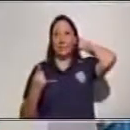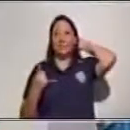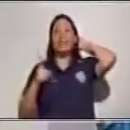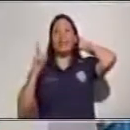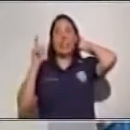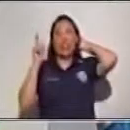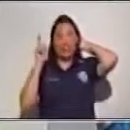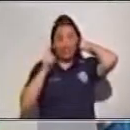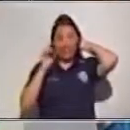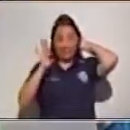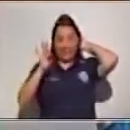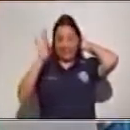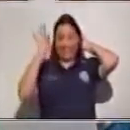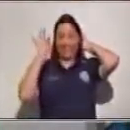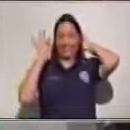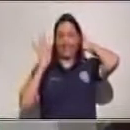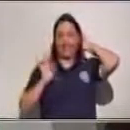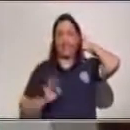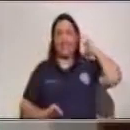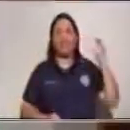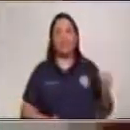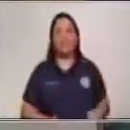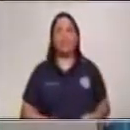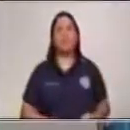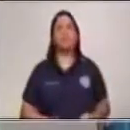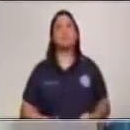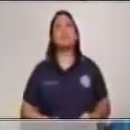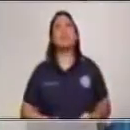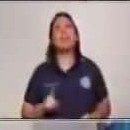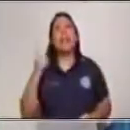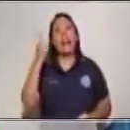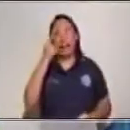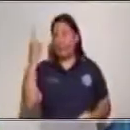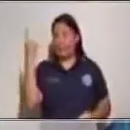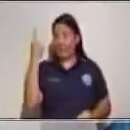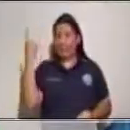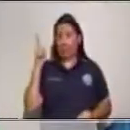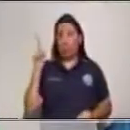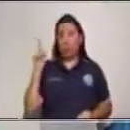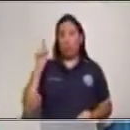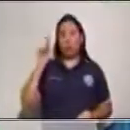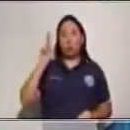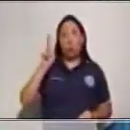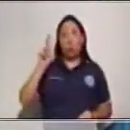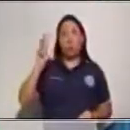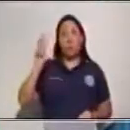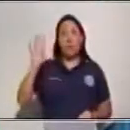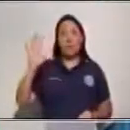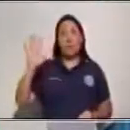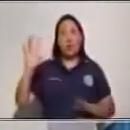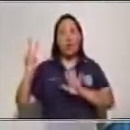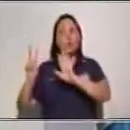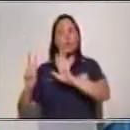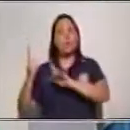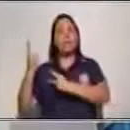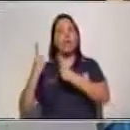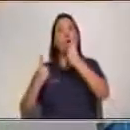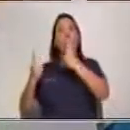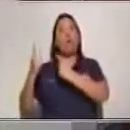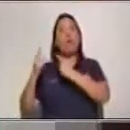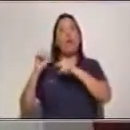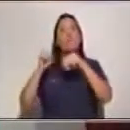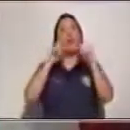debemos encontrar de los factores primos cuál es aquel que